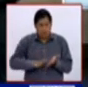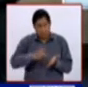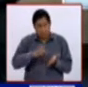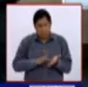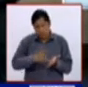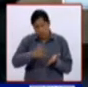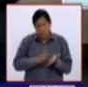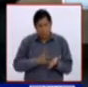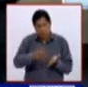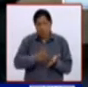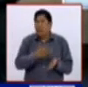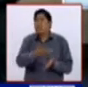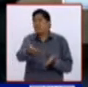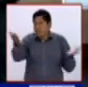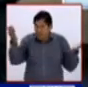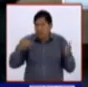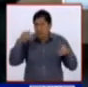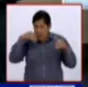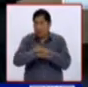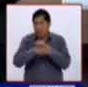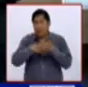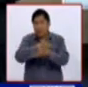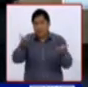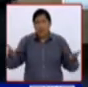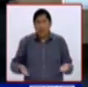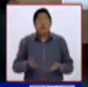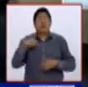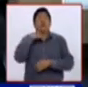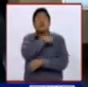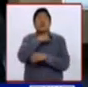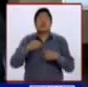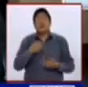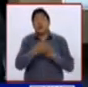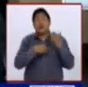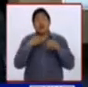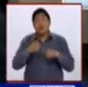a celdas de esta unidad policial, John. Perfecto, y nosotros vamos a estar haciendo el seguimiento. Gracias a...